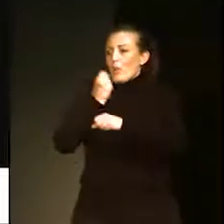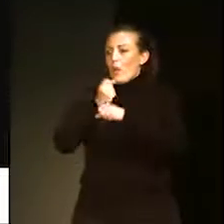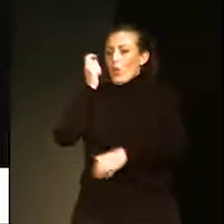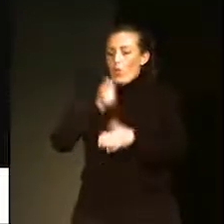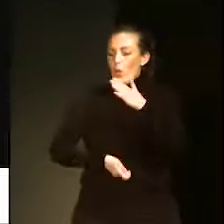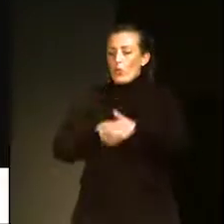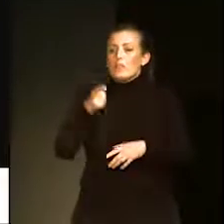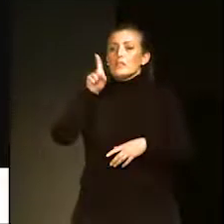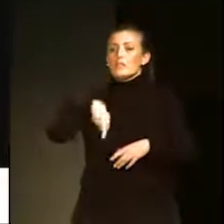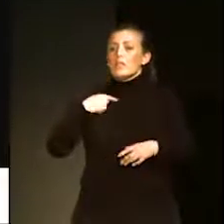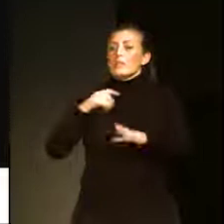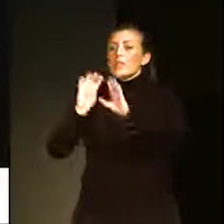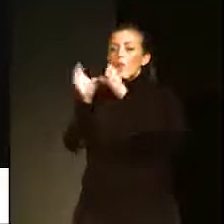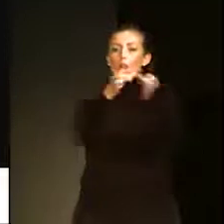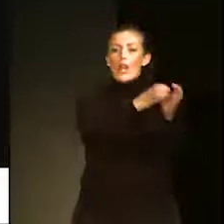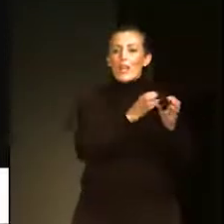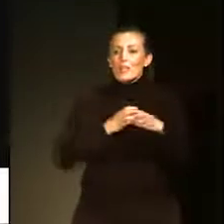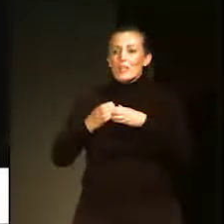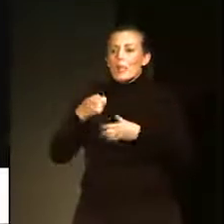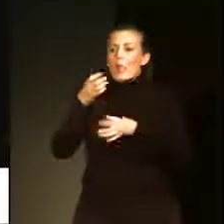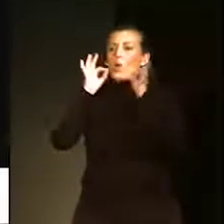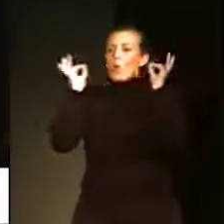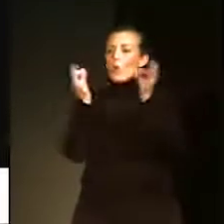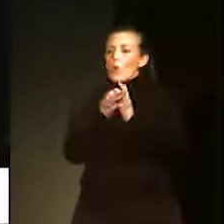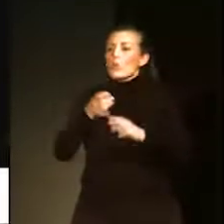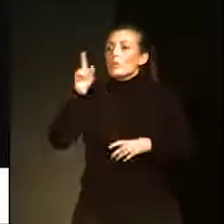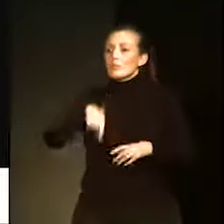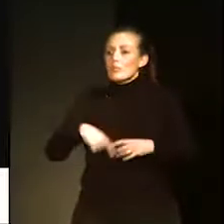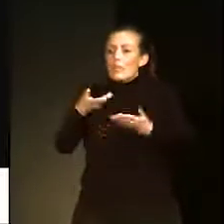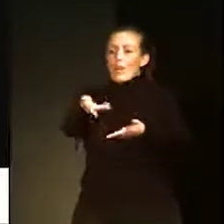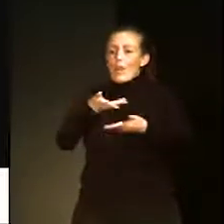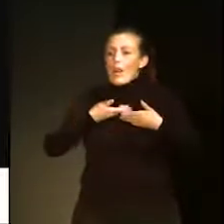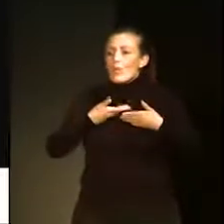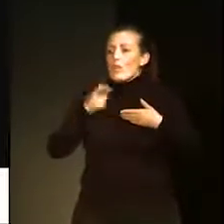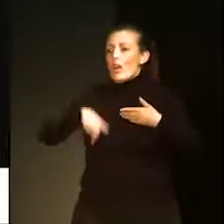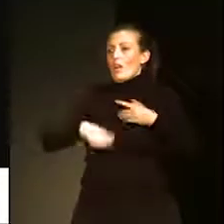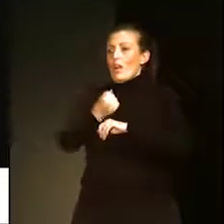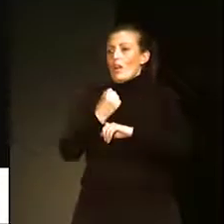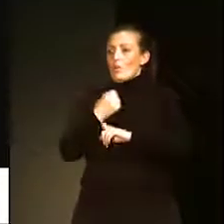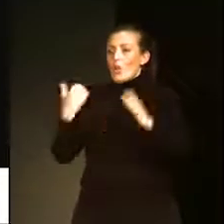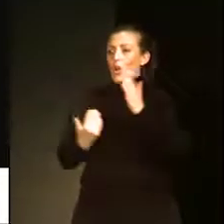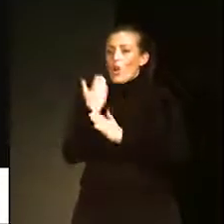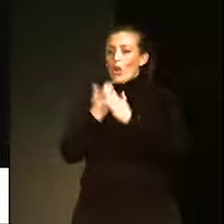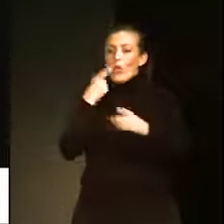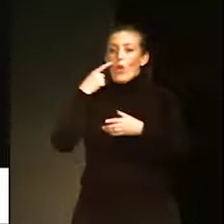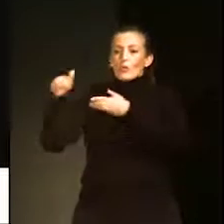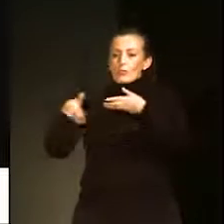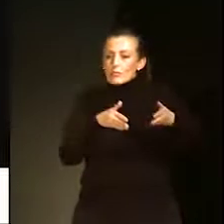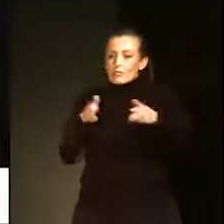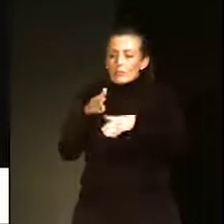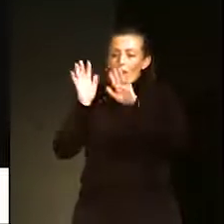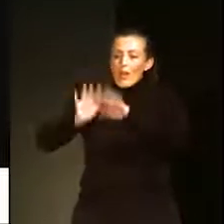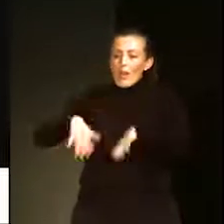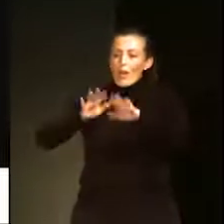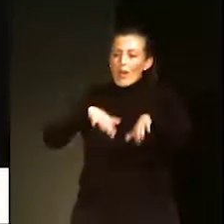así como a los distintos colectivos de Córdoba que se han volcado con las jornadas y que hoy veremos en el recorrido previsto por las calles